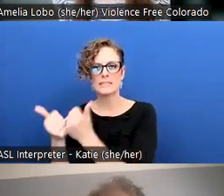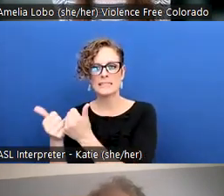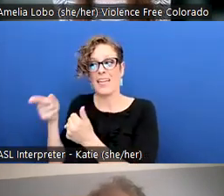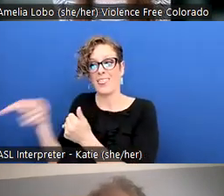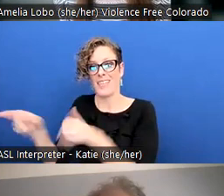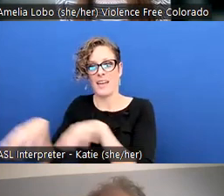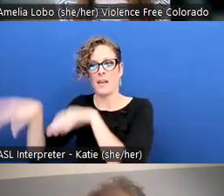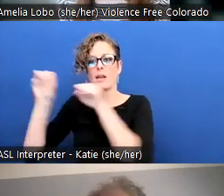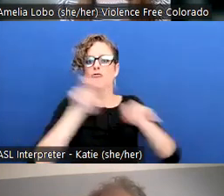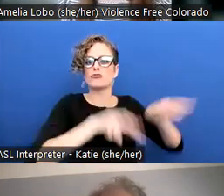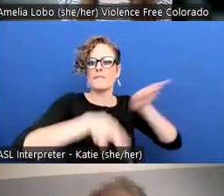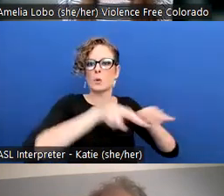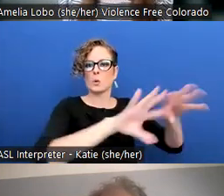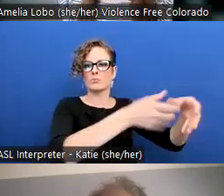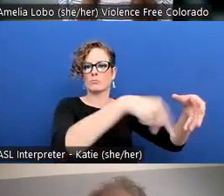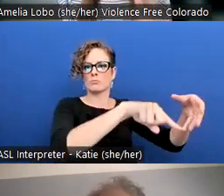se